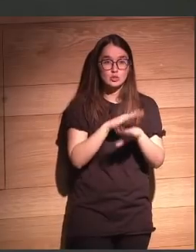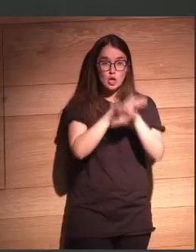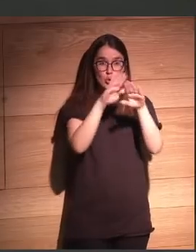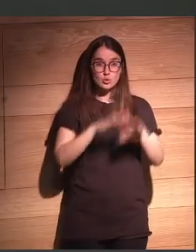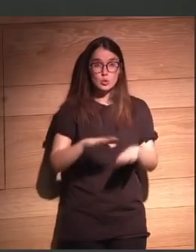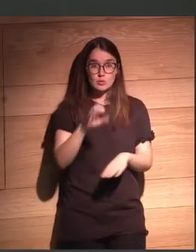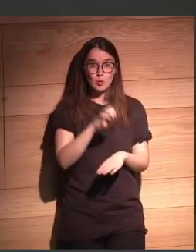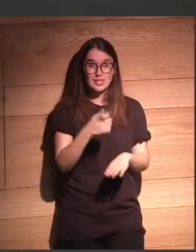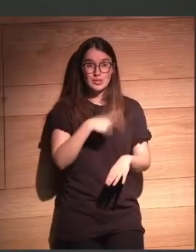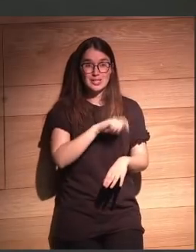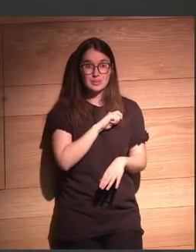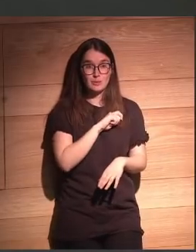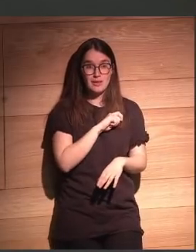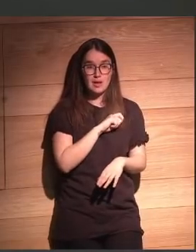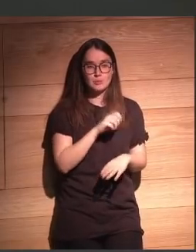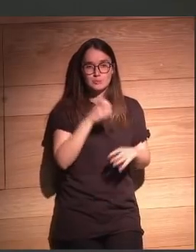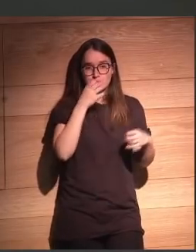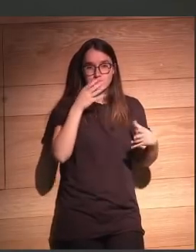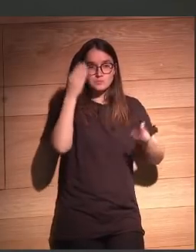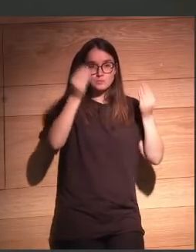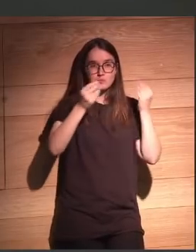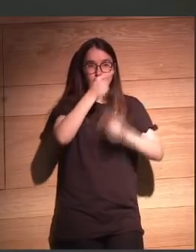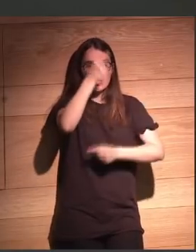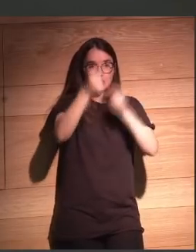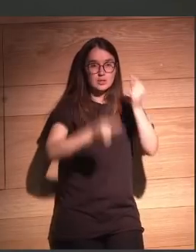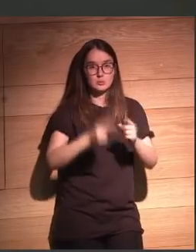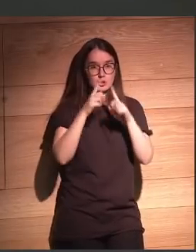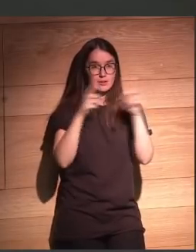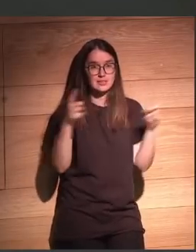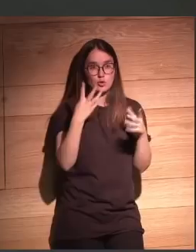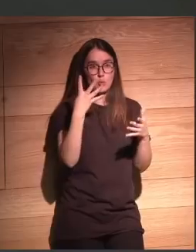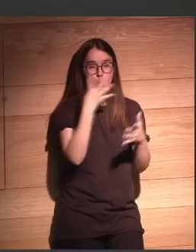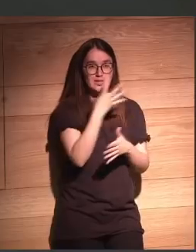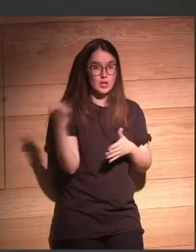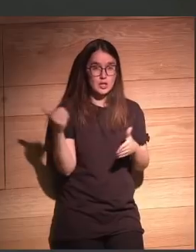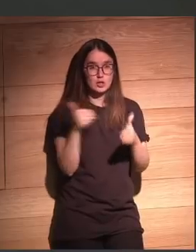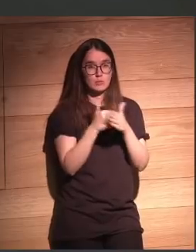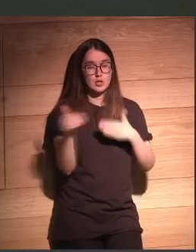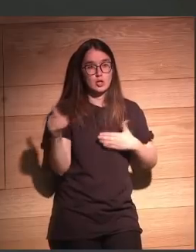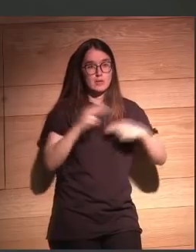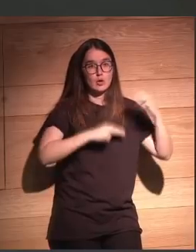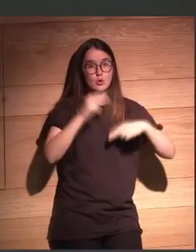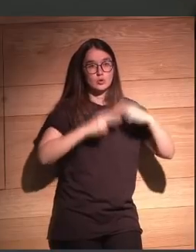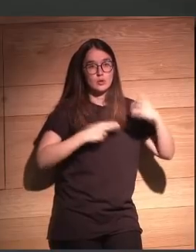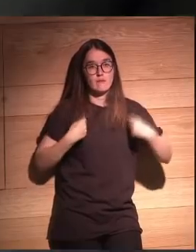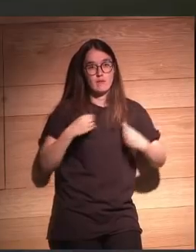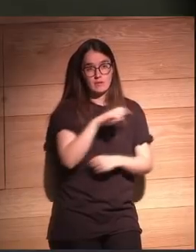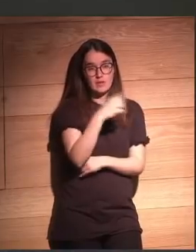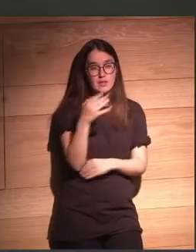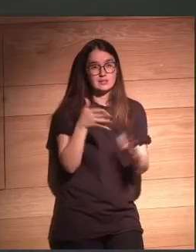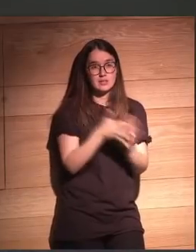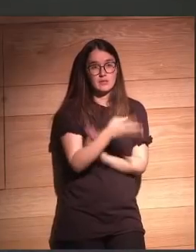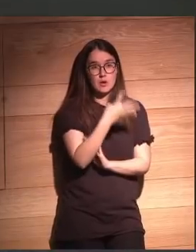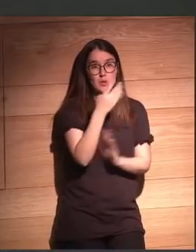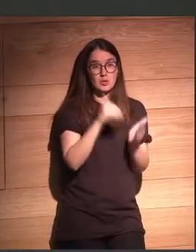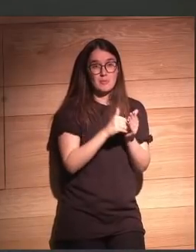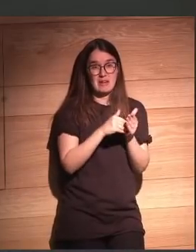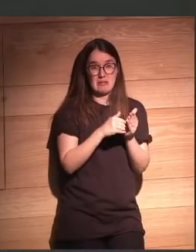últimos años en España, pues bueno, creo que el presupuesto de este año hay 400 millones para construir viviendas, que no nos daría ni para